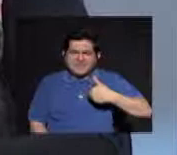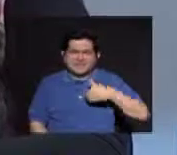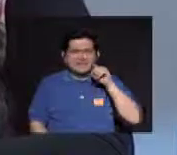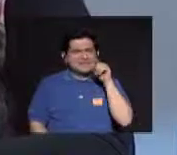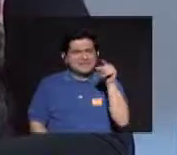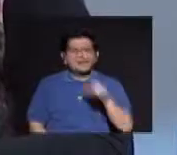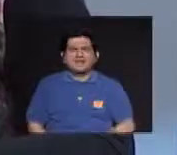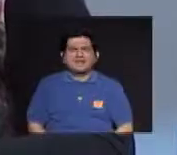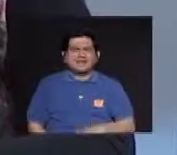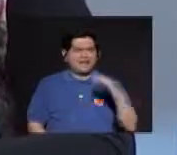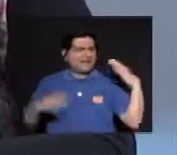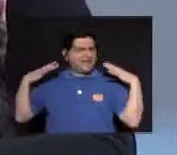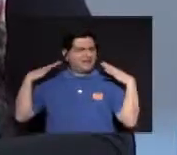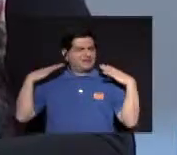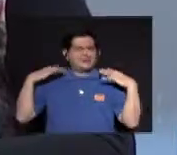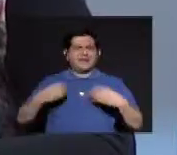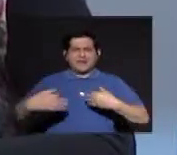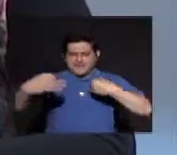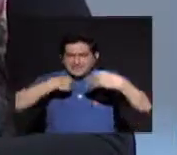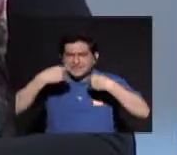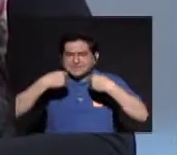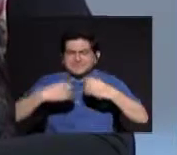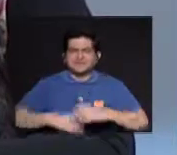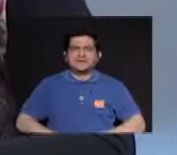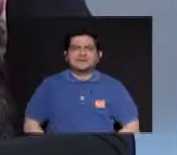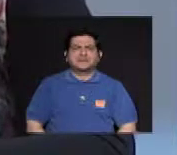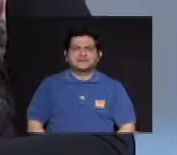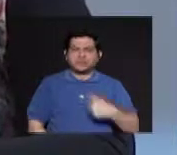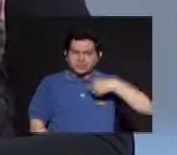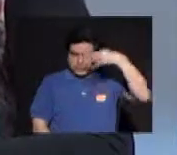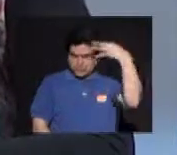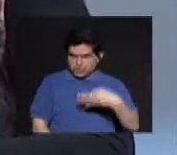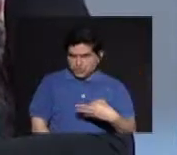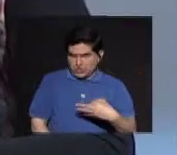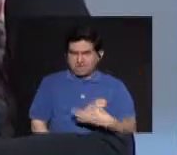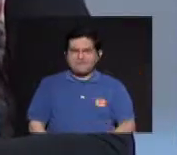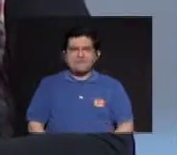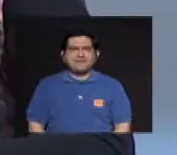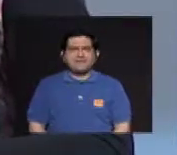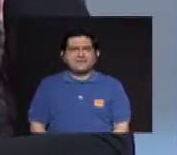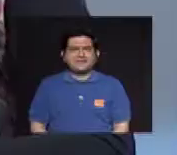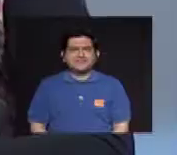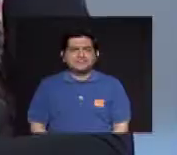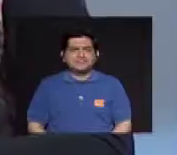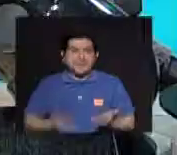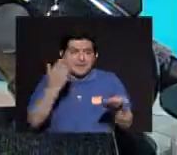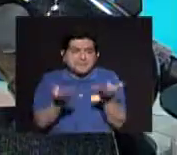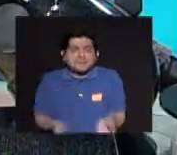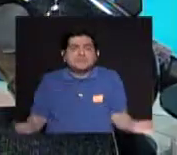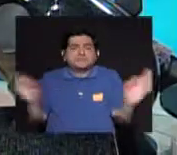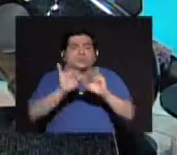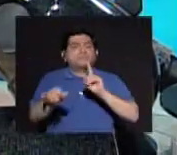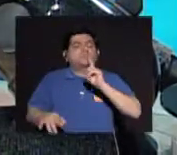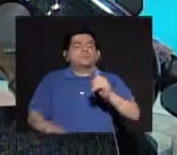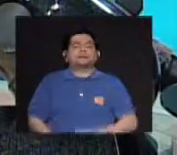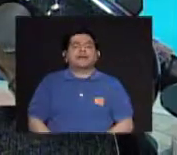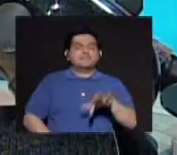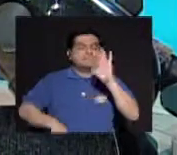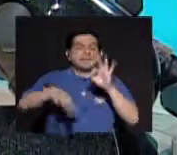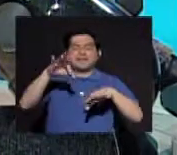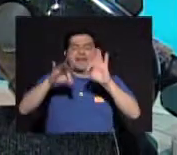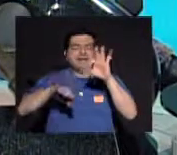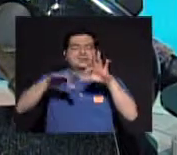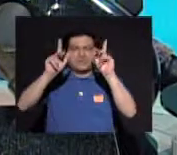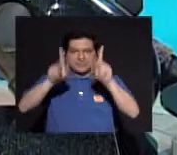tuvieron tan maravillosa allá en Los Ángeles. Algo que creo que es tal vez de resaltar mucho es